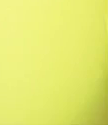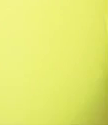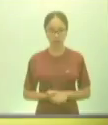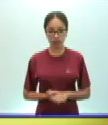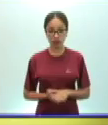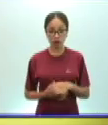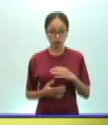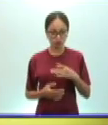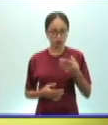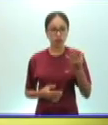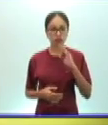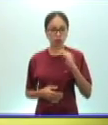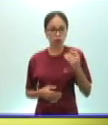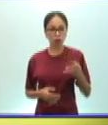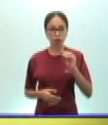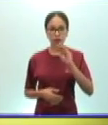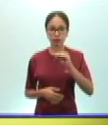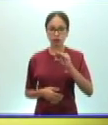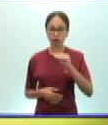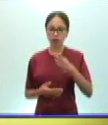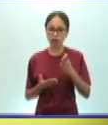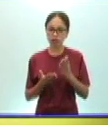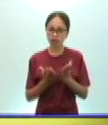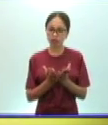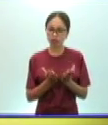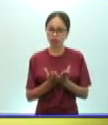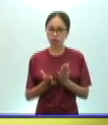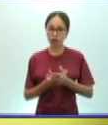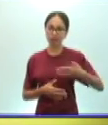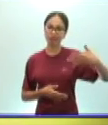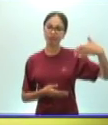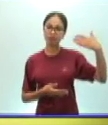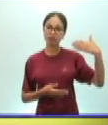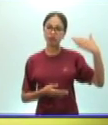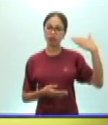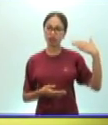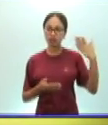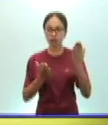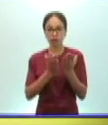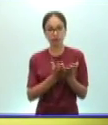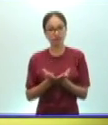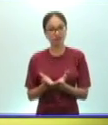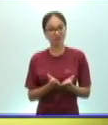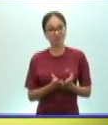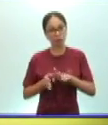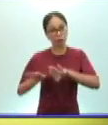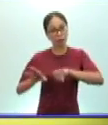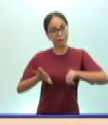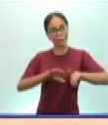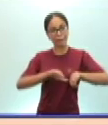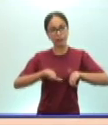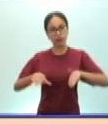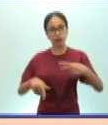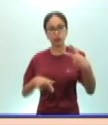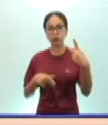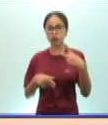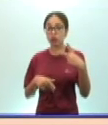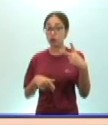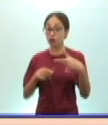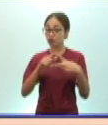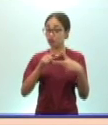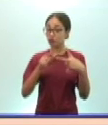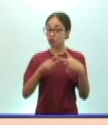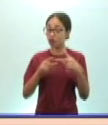Como les comentaba, en la clase anterior ya ustedes estudiaron la decantación con sus dos variantes, es decir, la